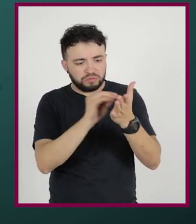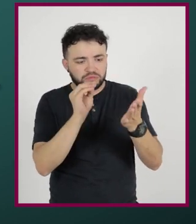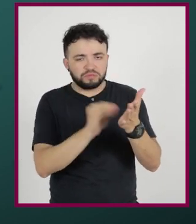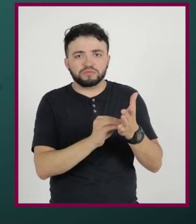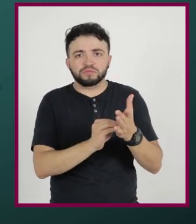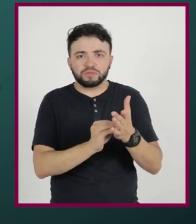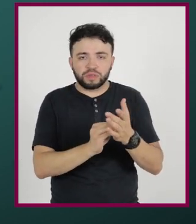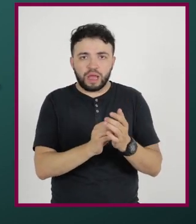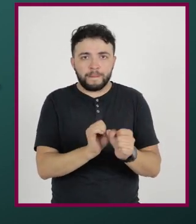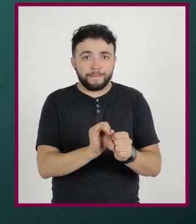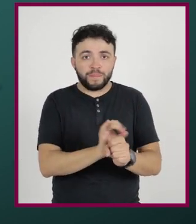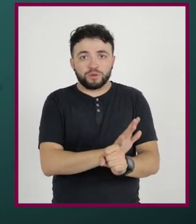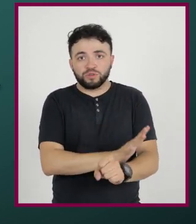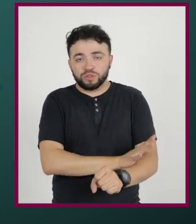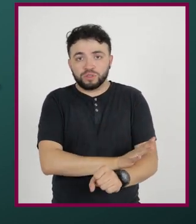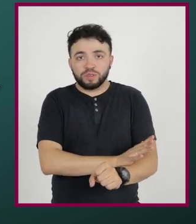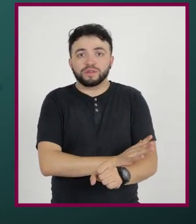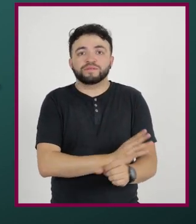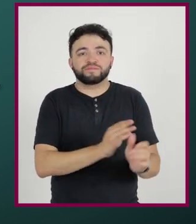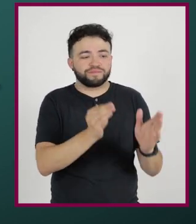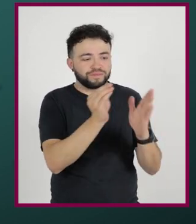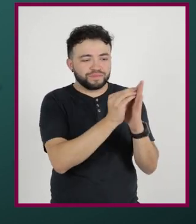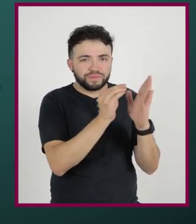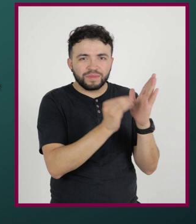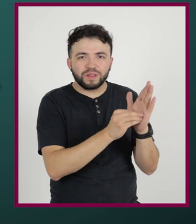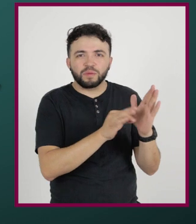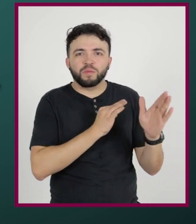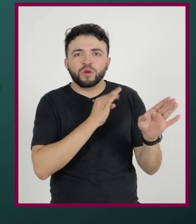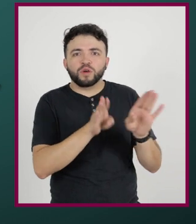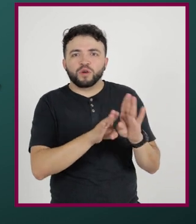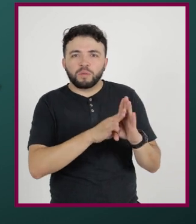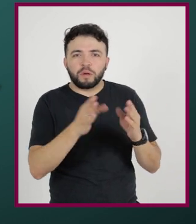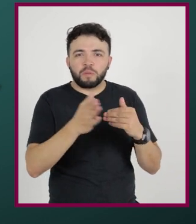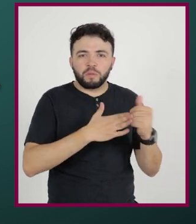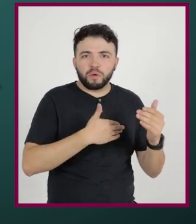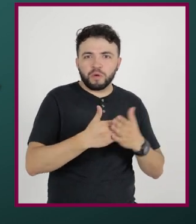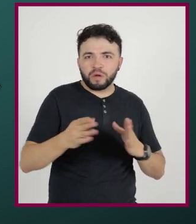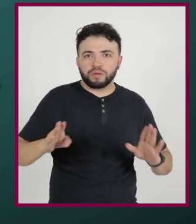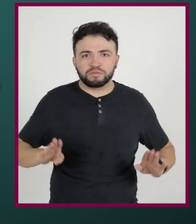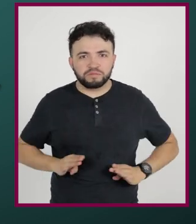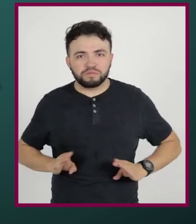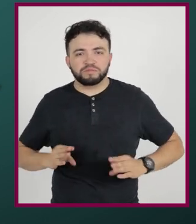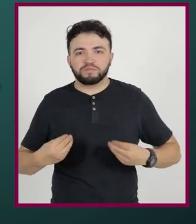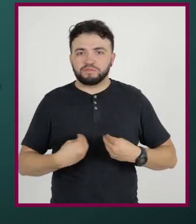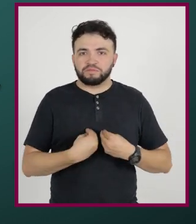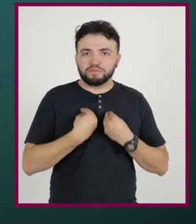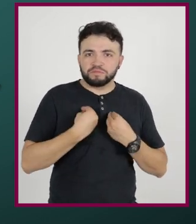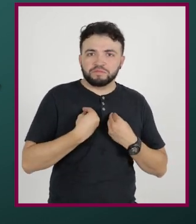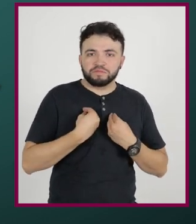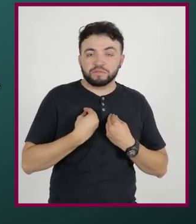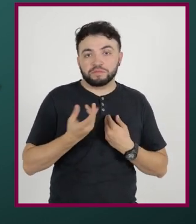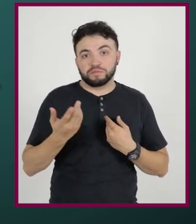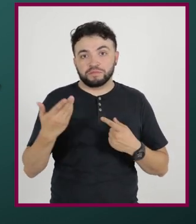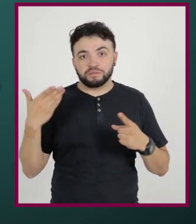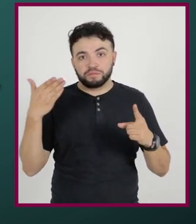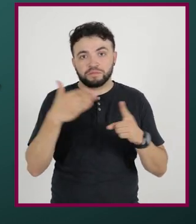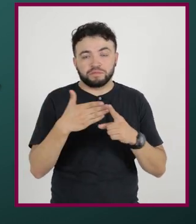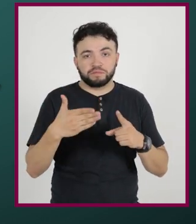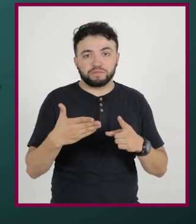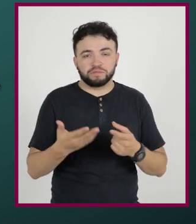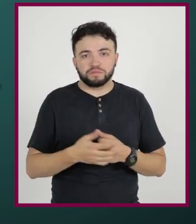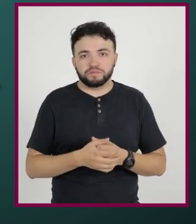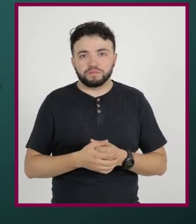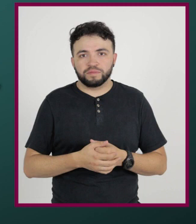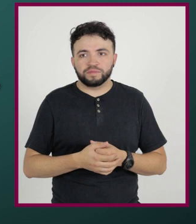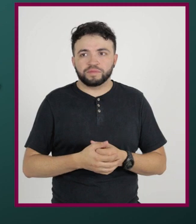y emocionales. Esto refiere a que mediante simbolismos describe emociones o modelos del comportamiento humano desde un punto